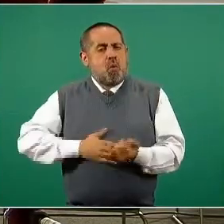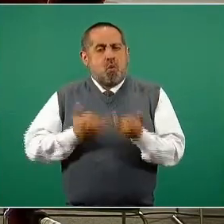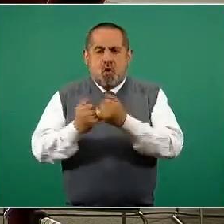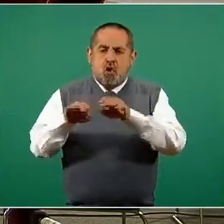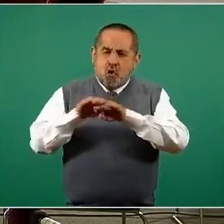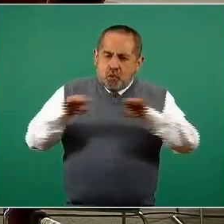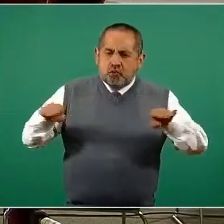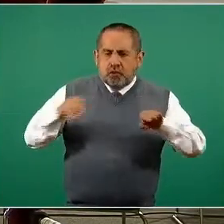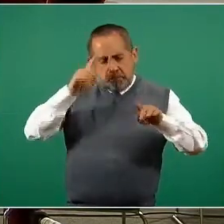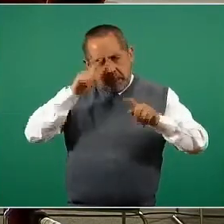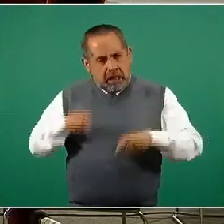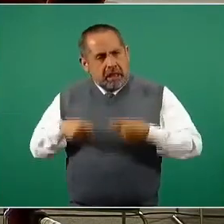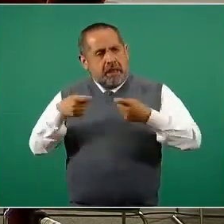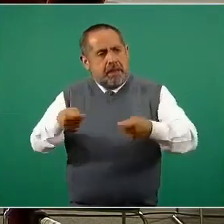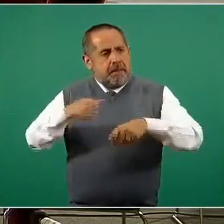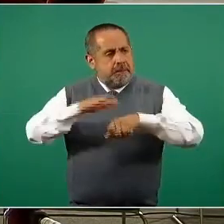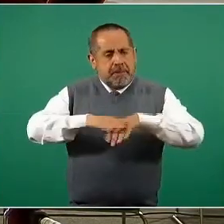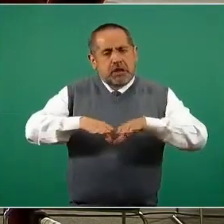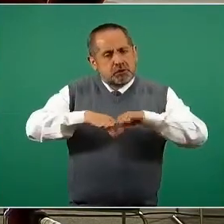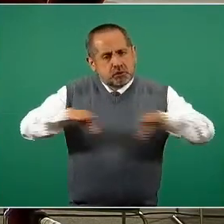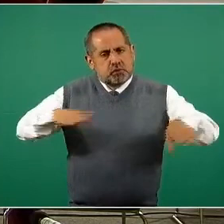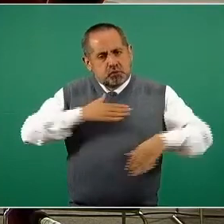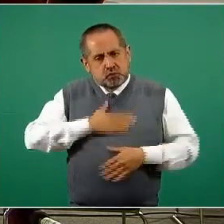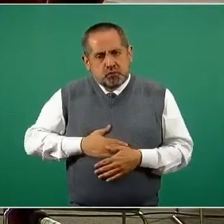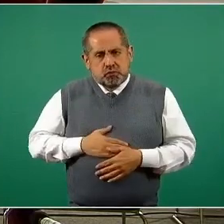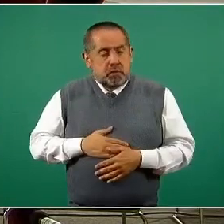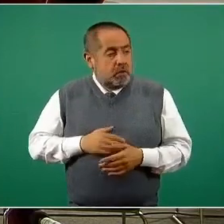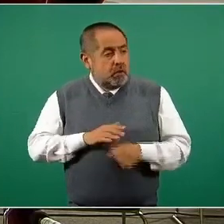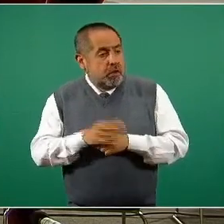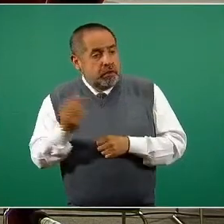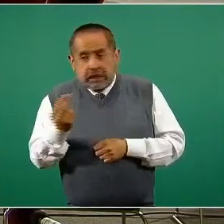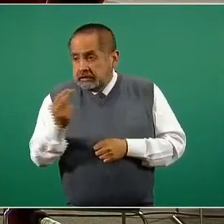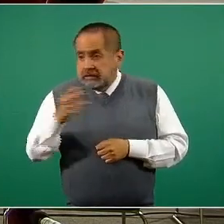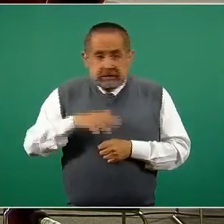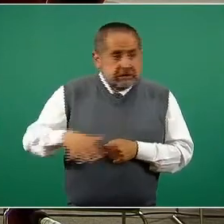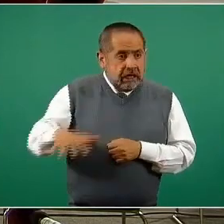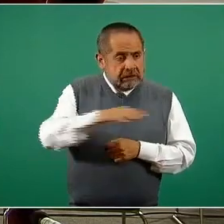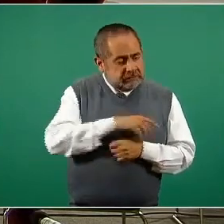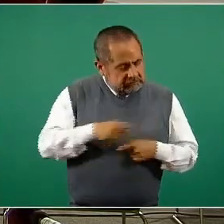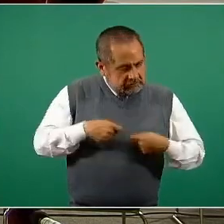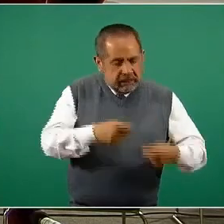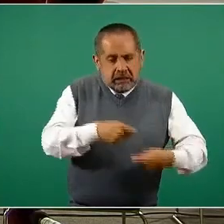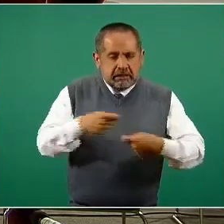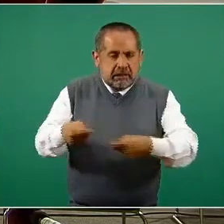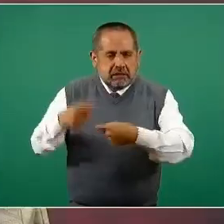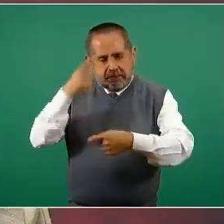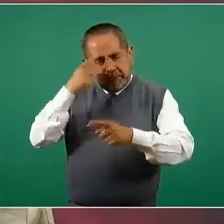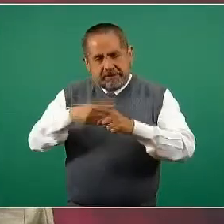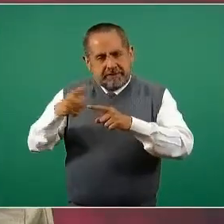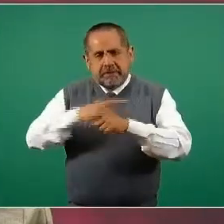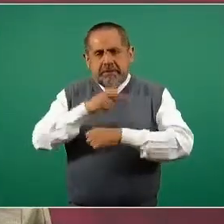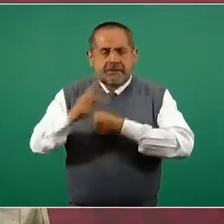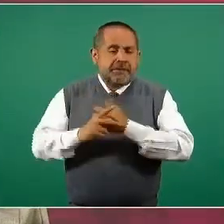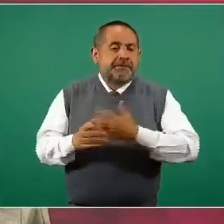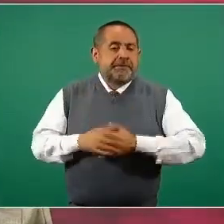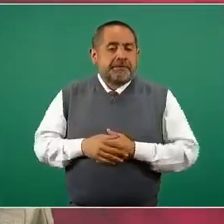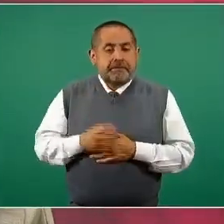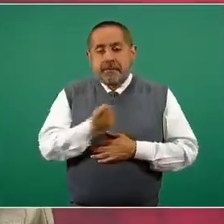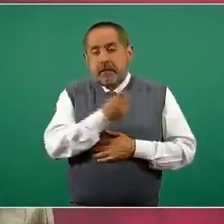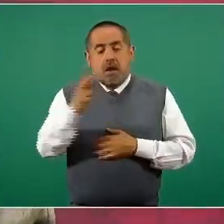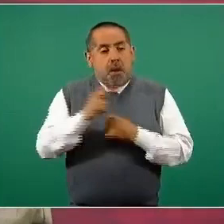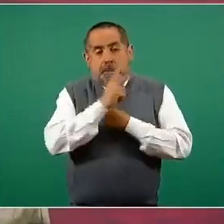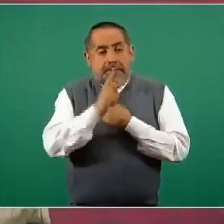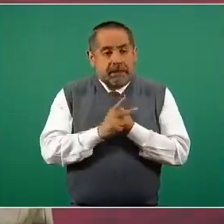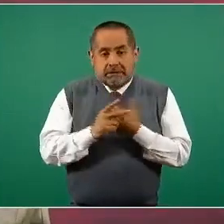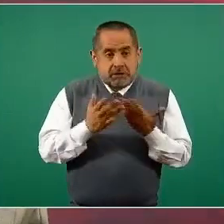de distribución más justa en términos de la necesidad de las vacunas en cada uno de los países. Hay países que no